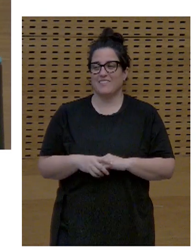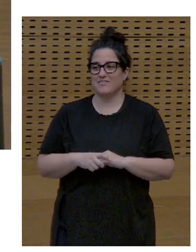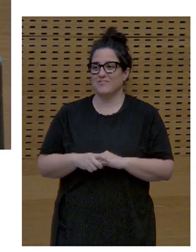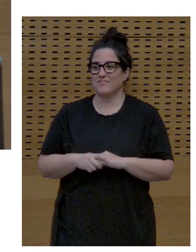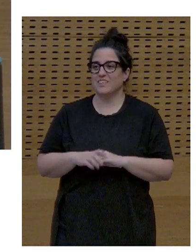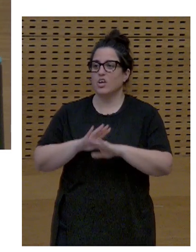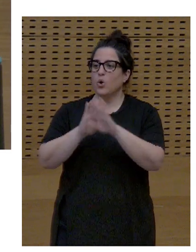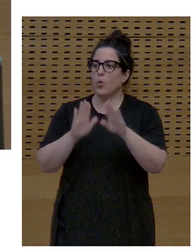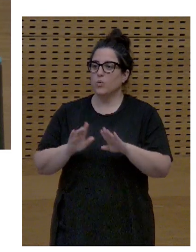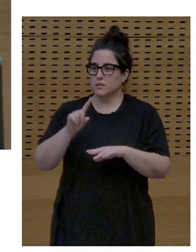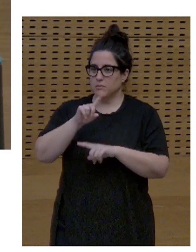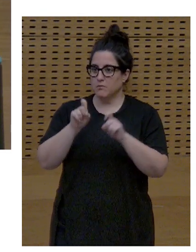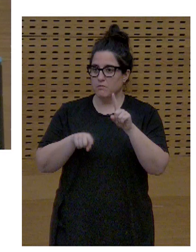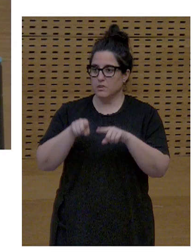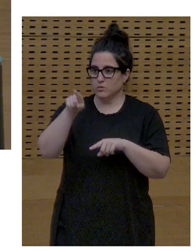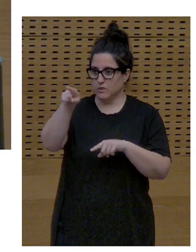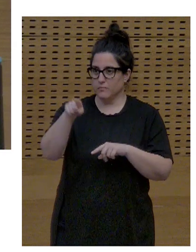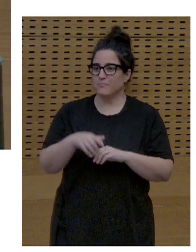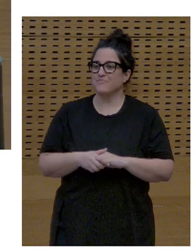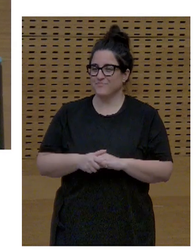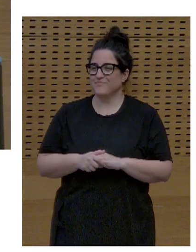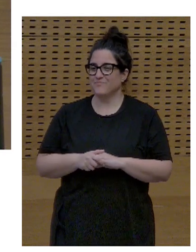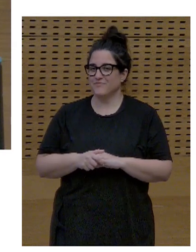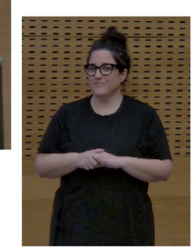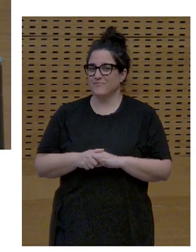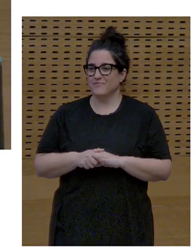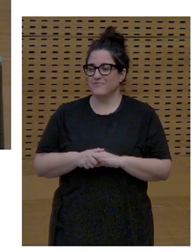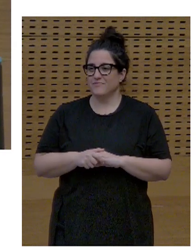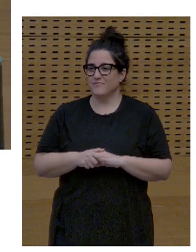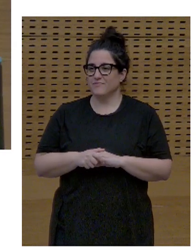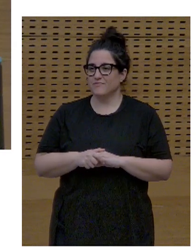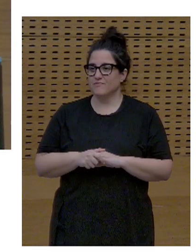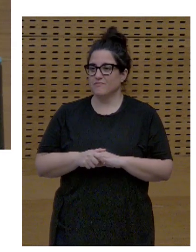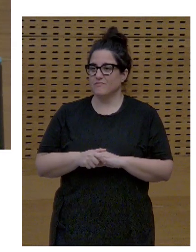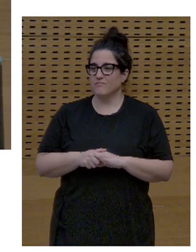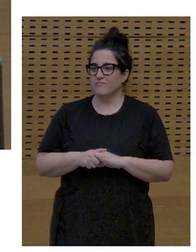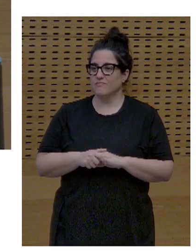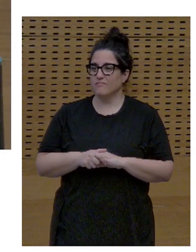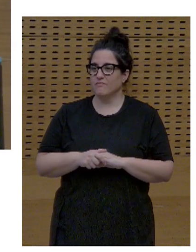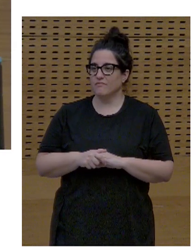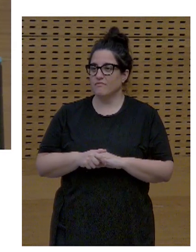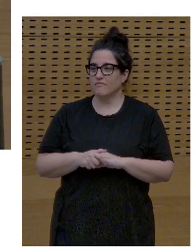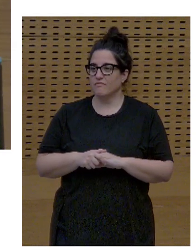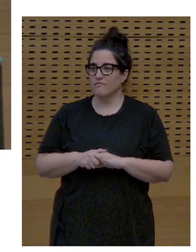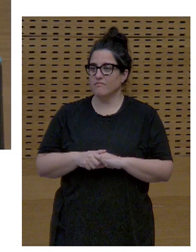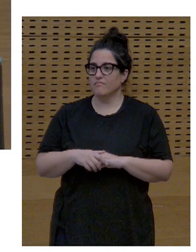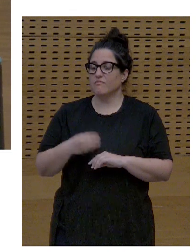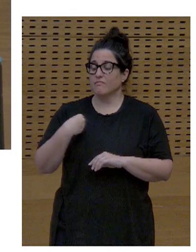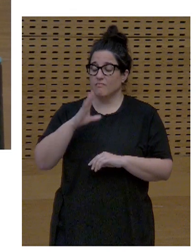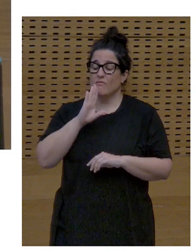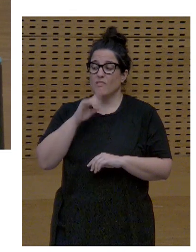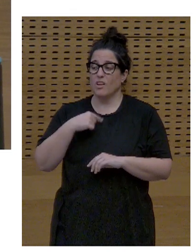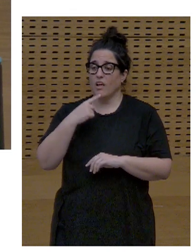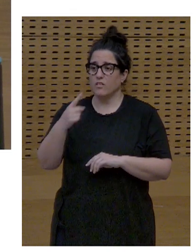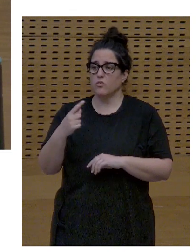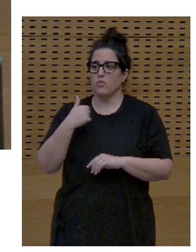Entonces, la última pregunta me parece que... Yo la tengo. Ahí, sí. Bueno, yo tengo días muy distintos, como has dicho,